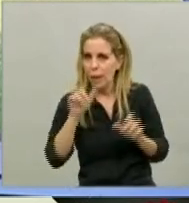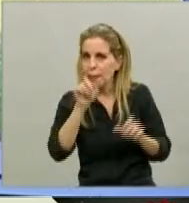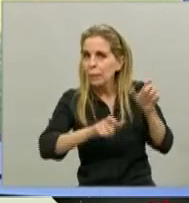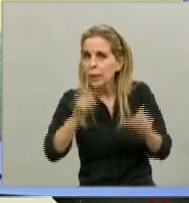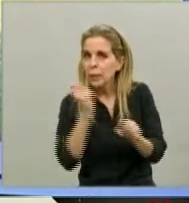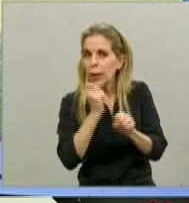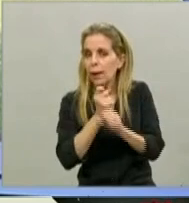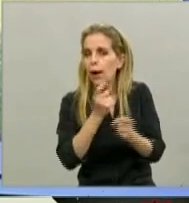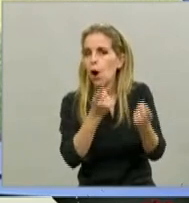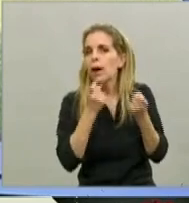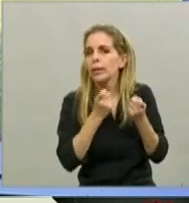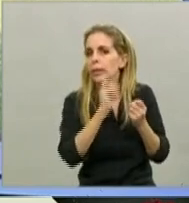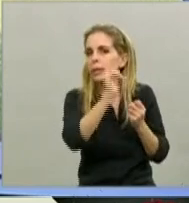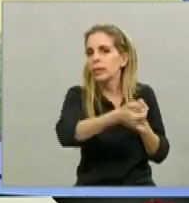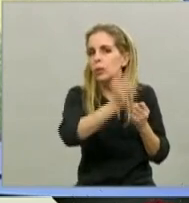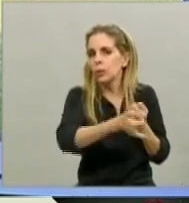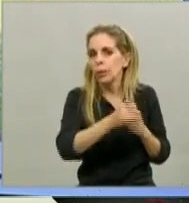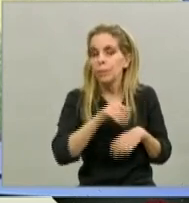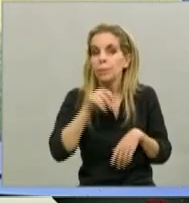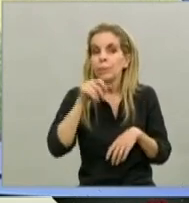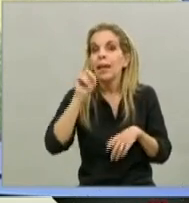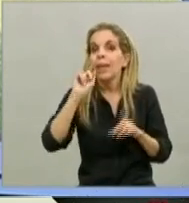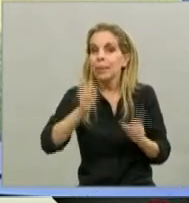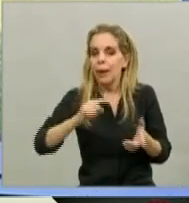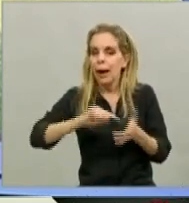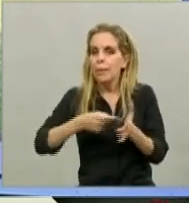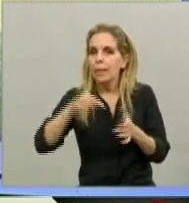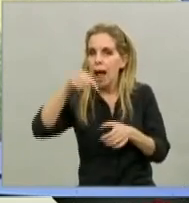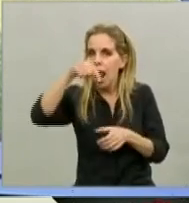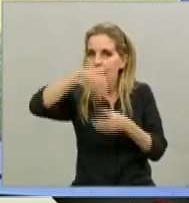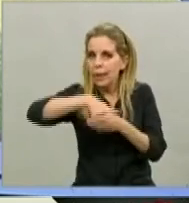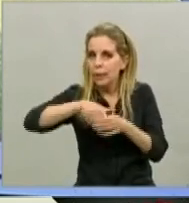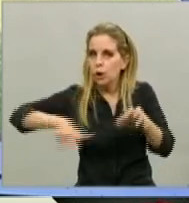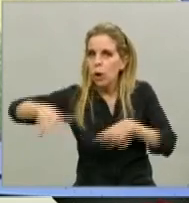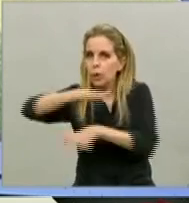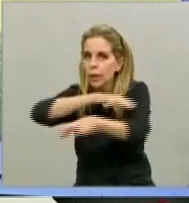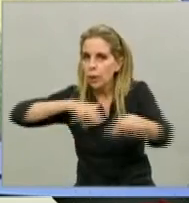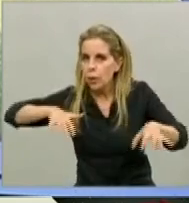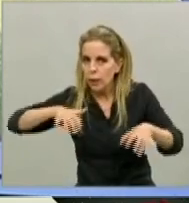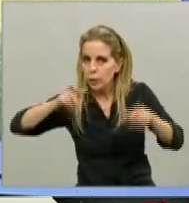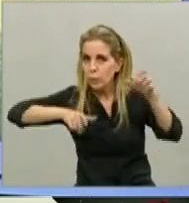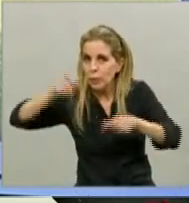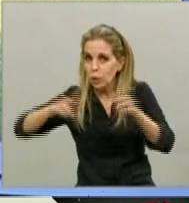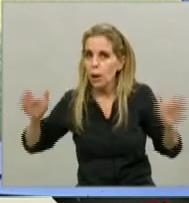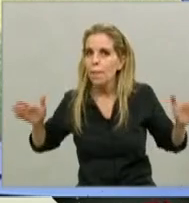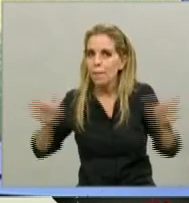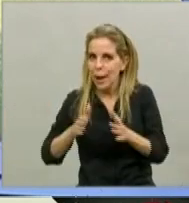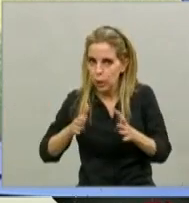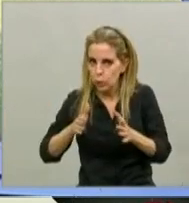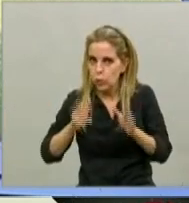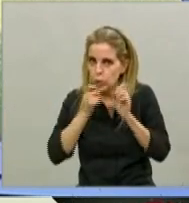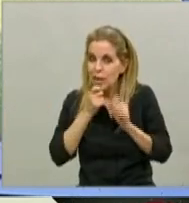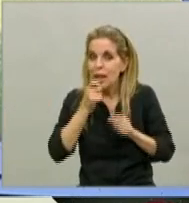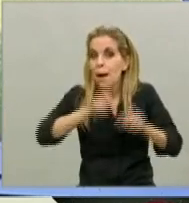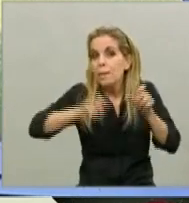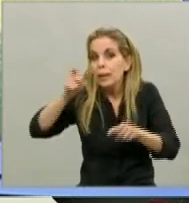tenemos que reducir la circulación dentro de la ciudad. Con el virus circulando, cada persona a la calle es un